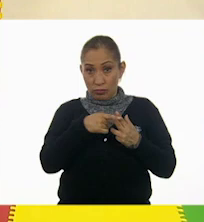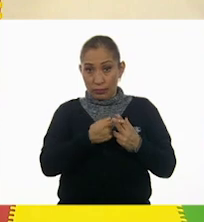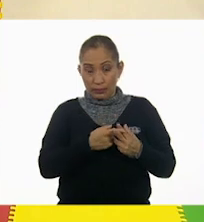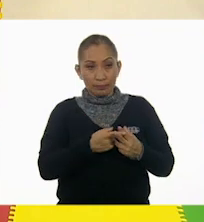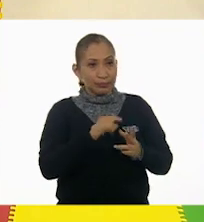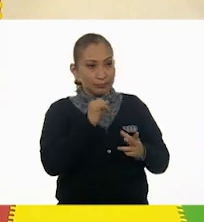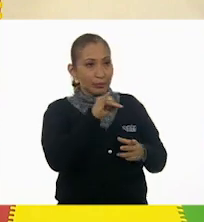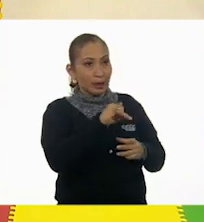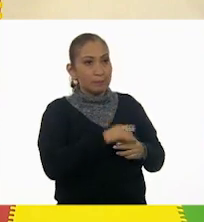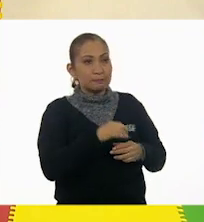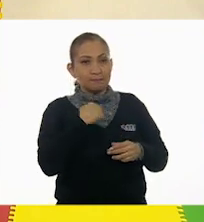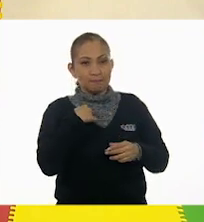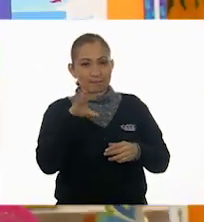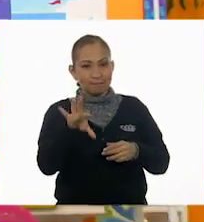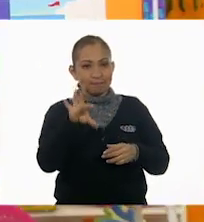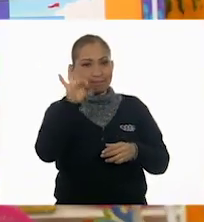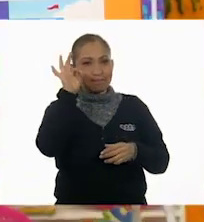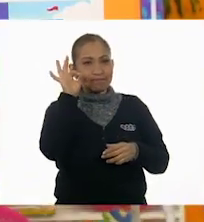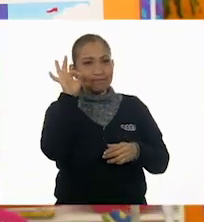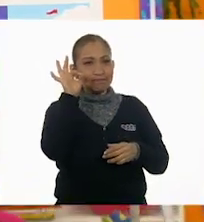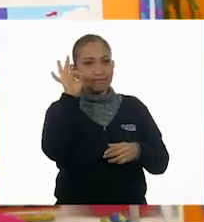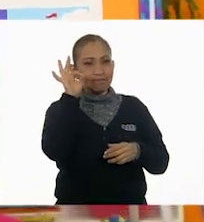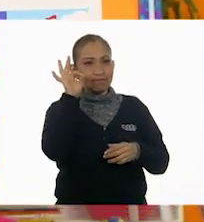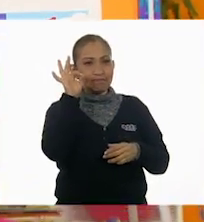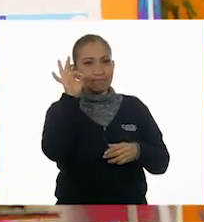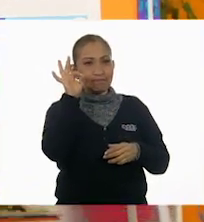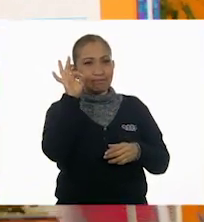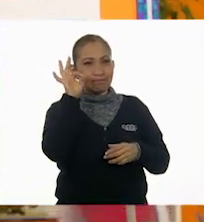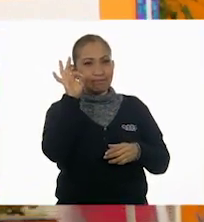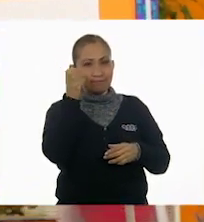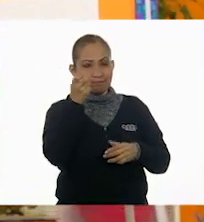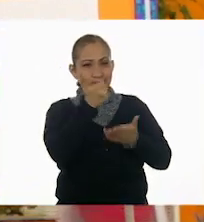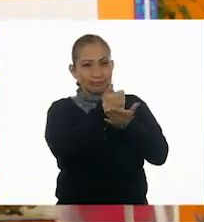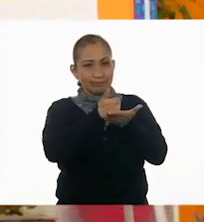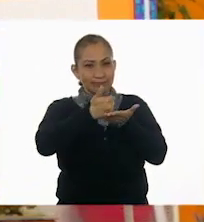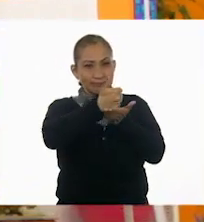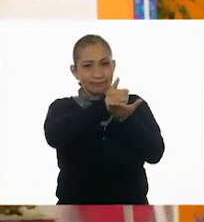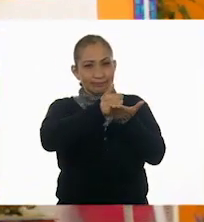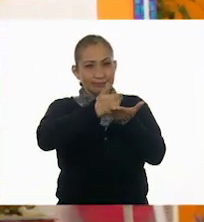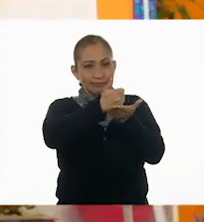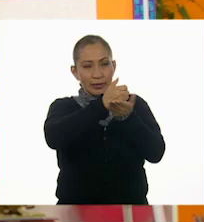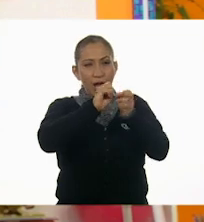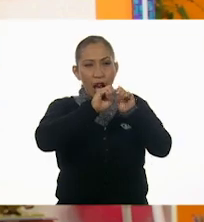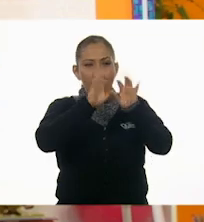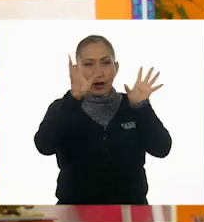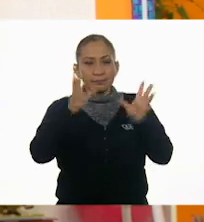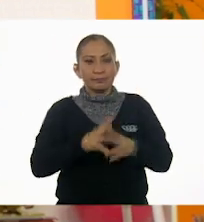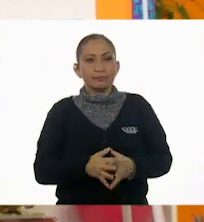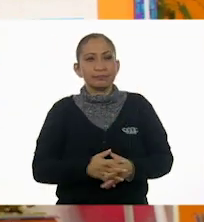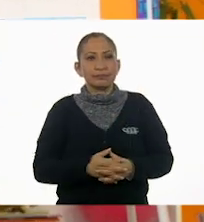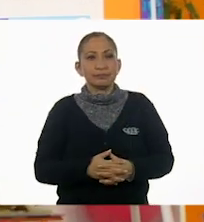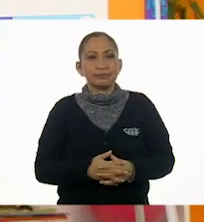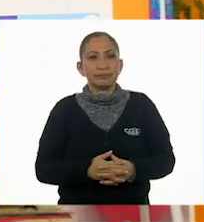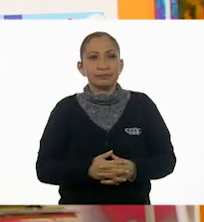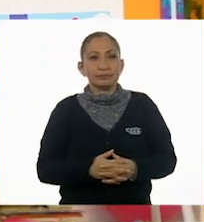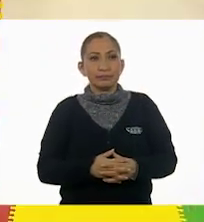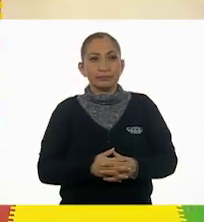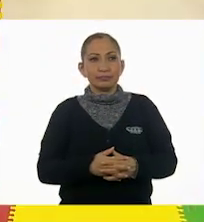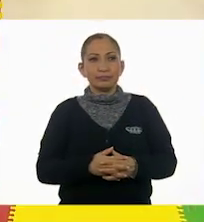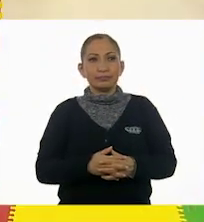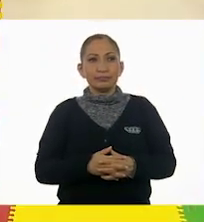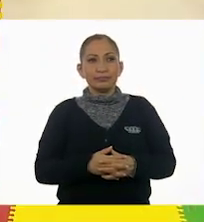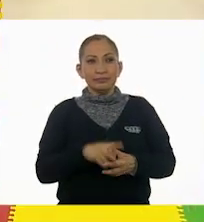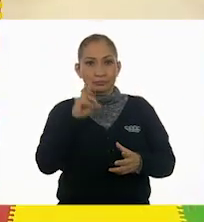Sí. A ver, voy a elegir esta azul claro. Ay. Ahí está.